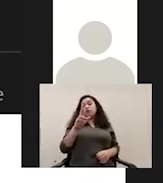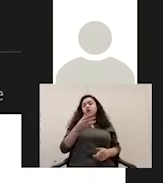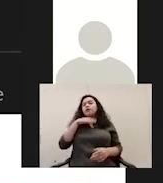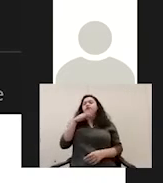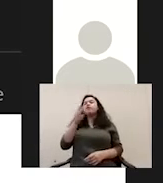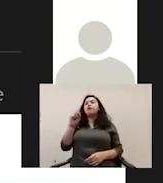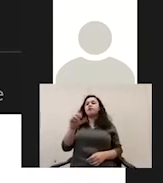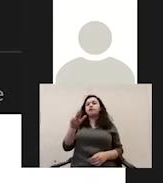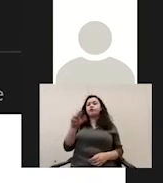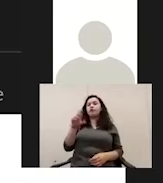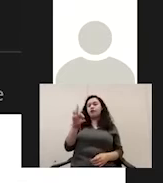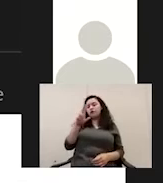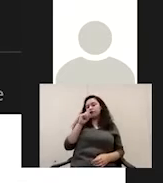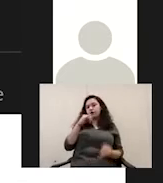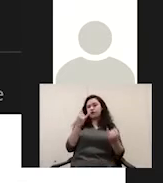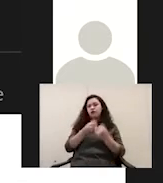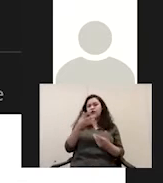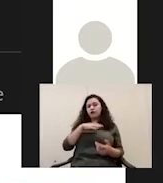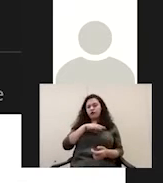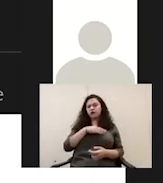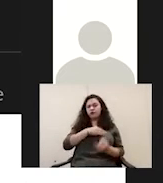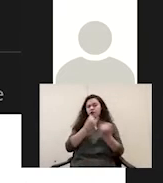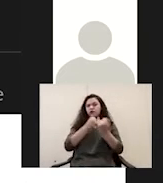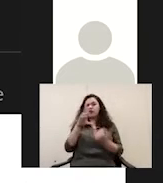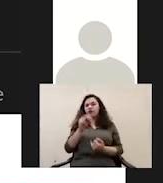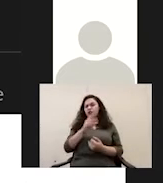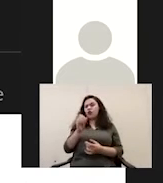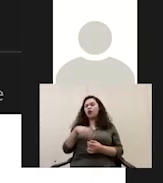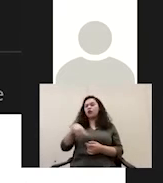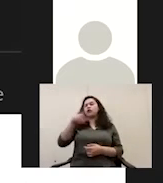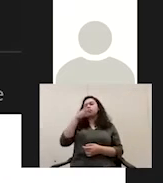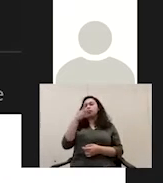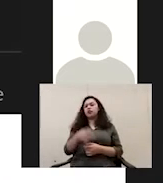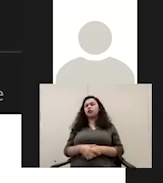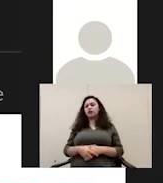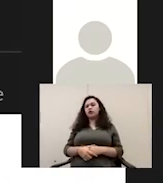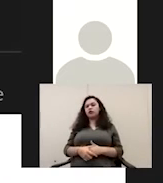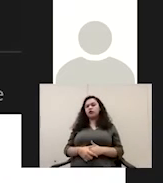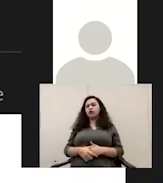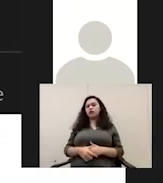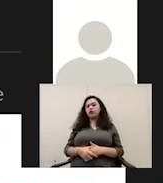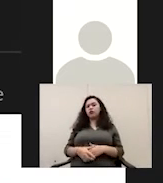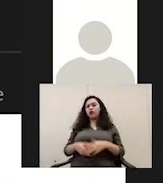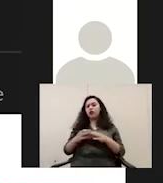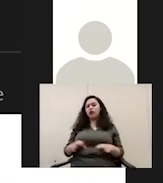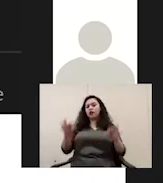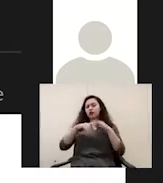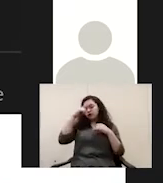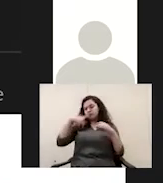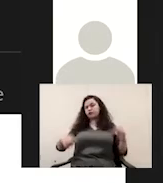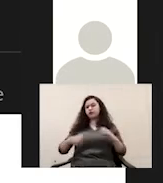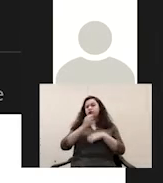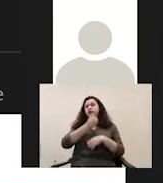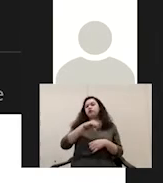residuo peligroso biológico infeccioso, o como lo que mencionaban al principio de la pandemia. Al principio de la